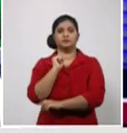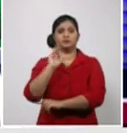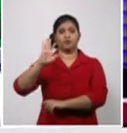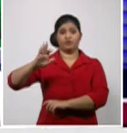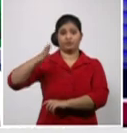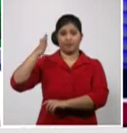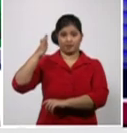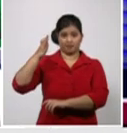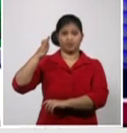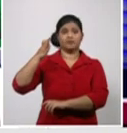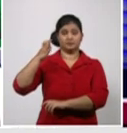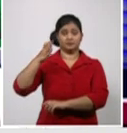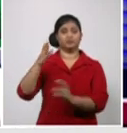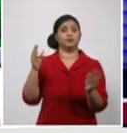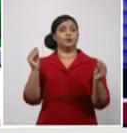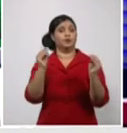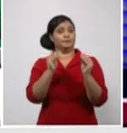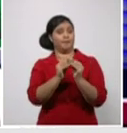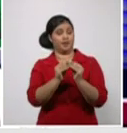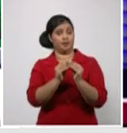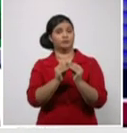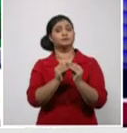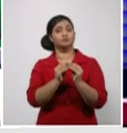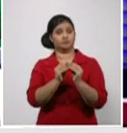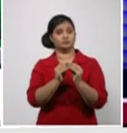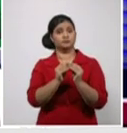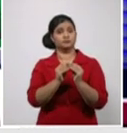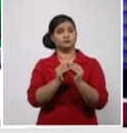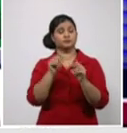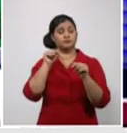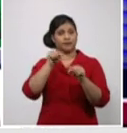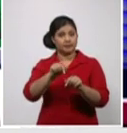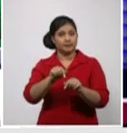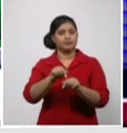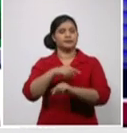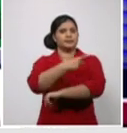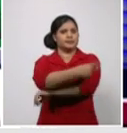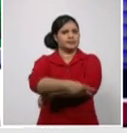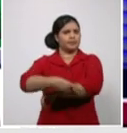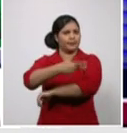son autóctonos, es de transmisión autóctona. Son personas que